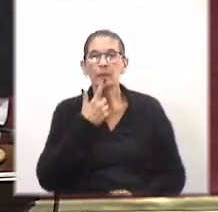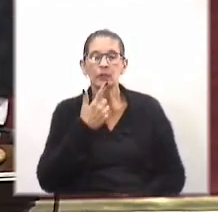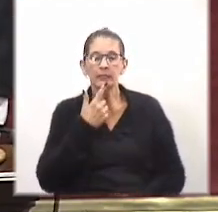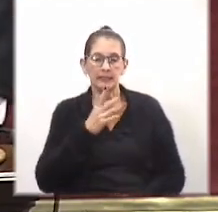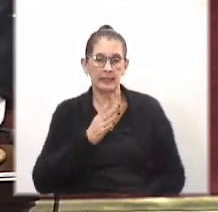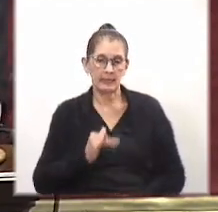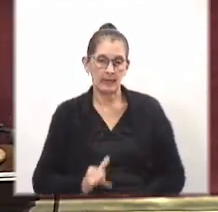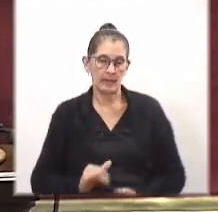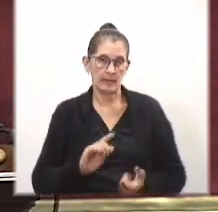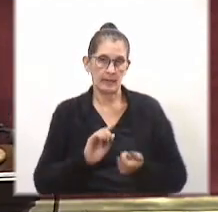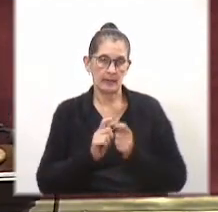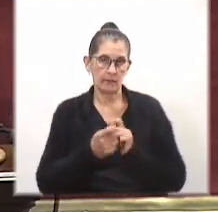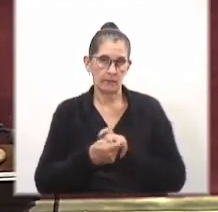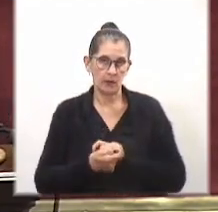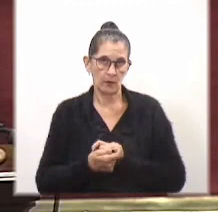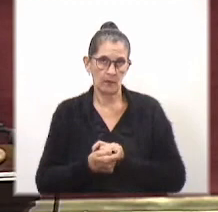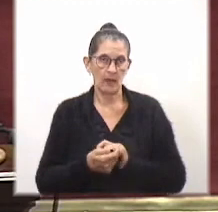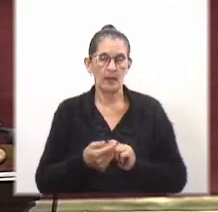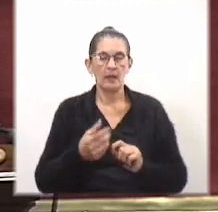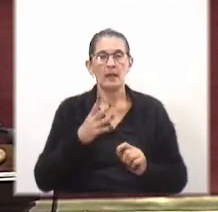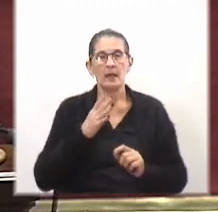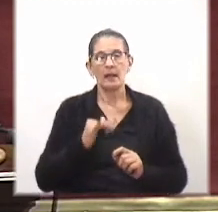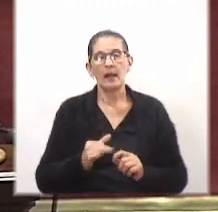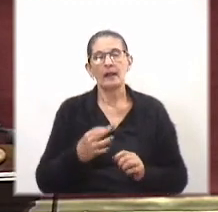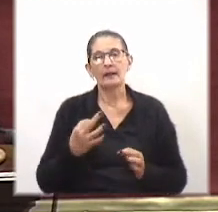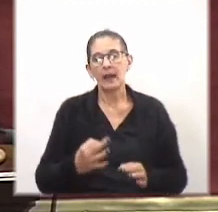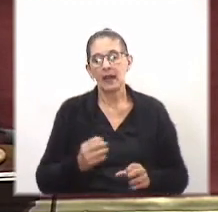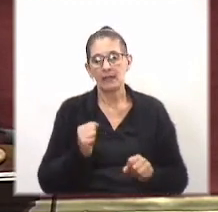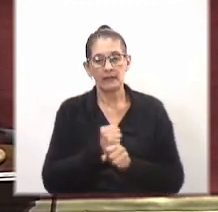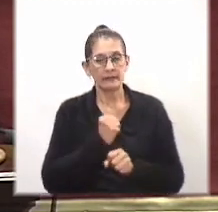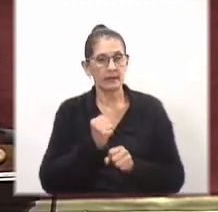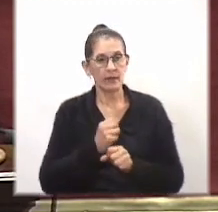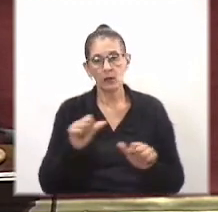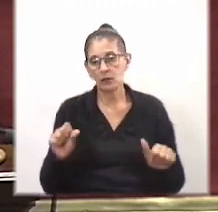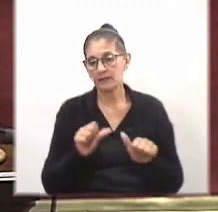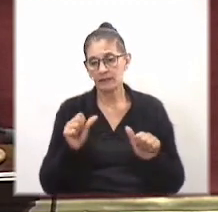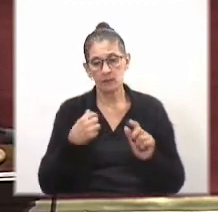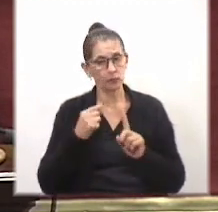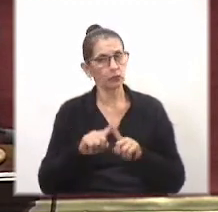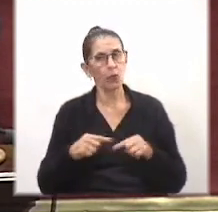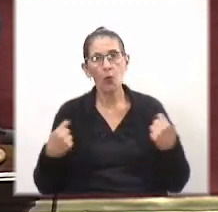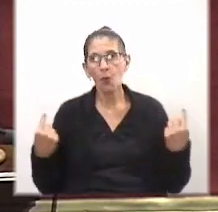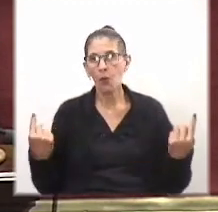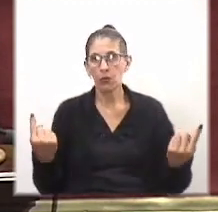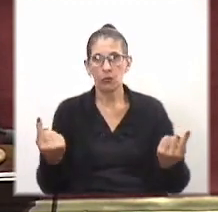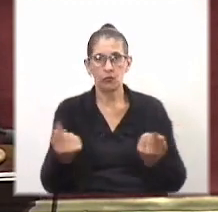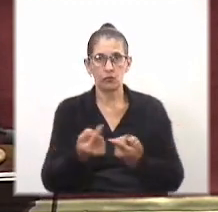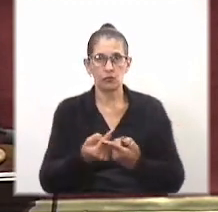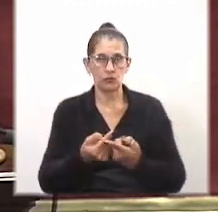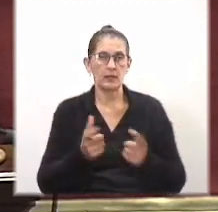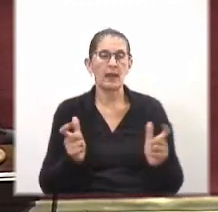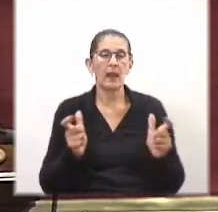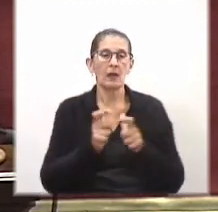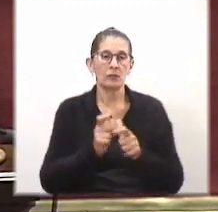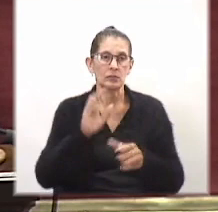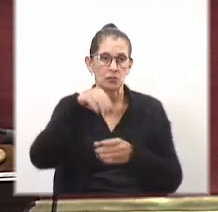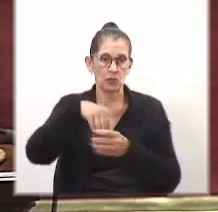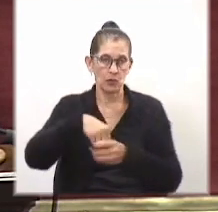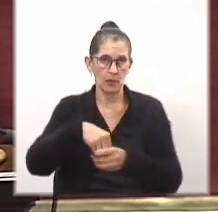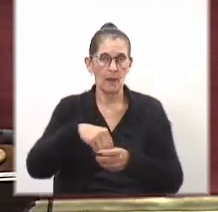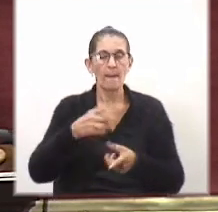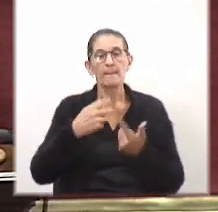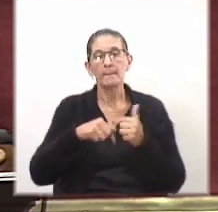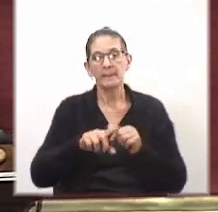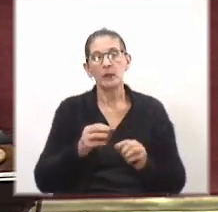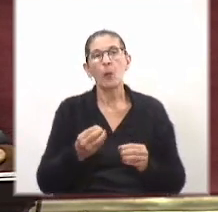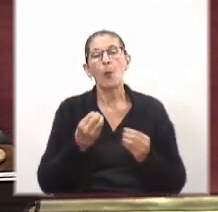con esta reforma, la realidad del trabajo que hemos hecho todos los partidos en sí en la comisión, pero